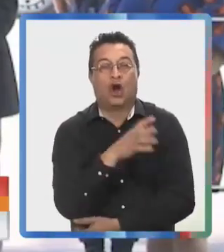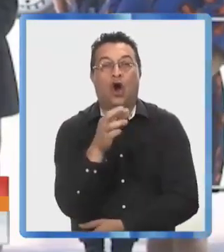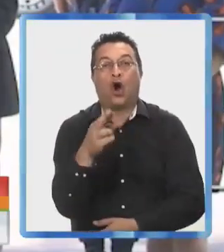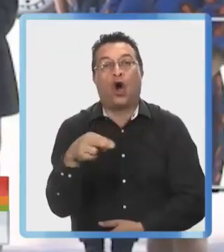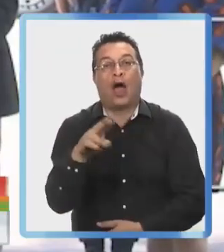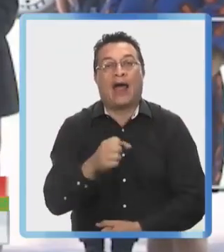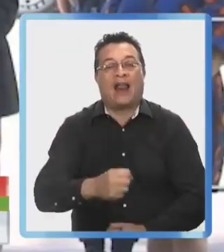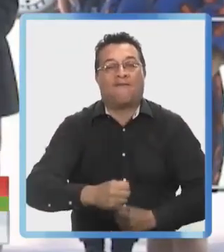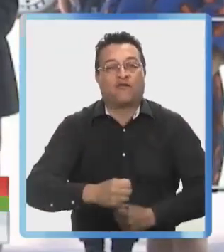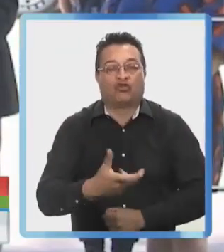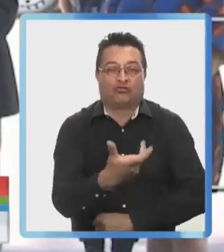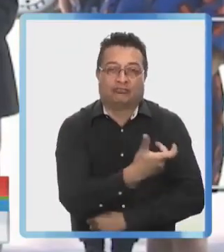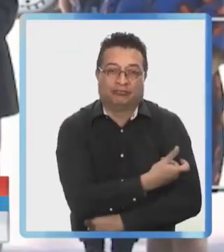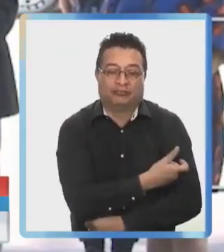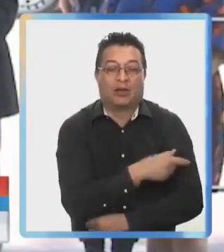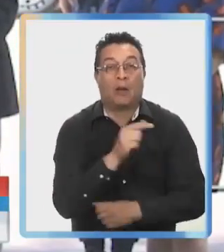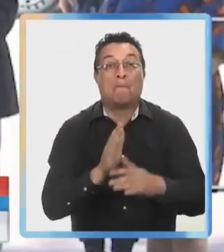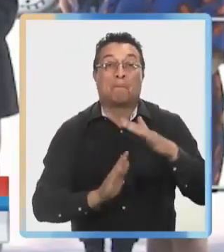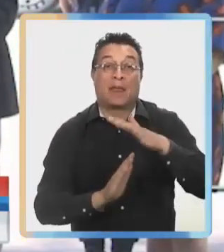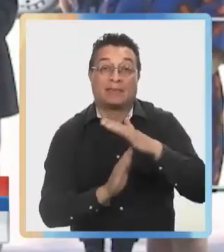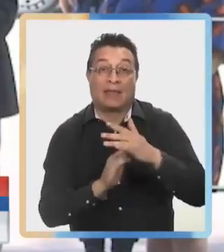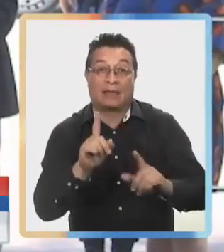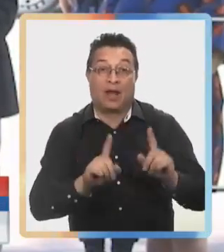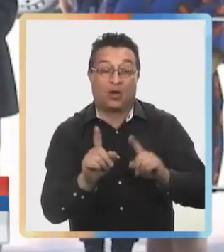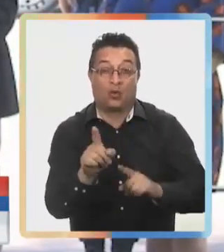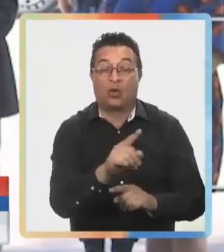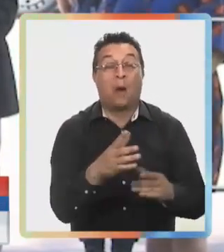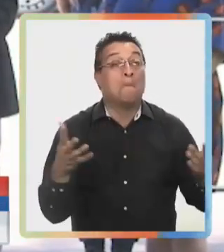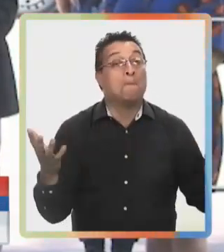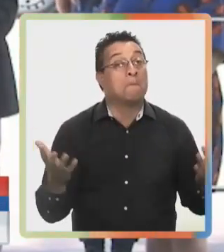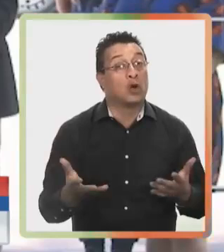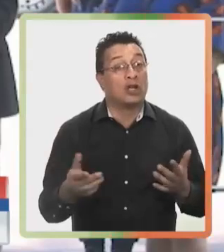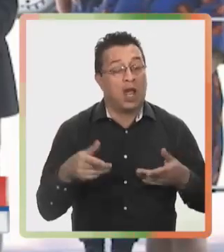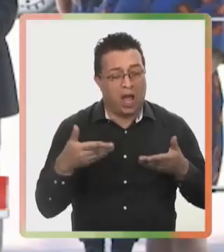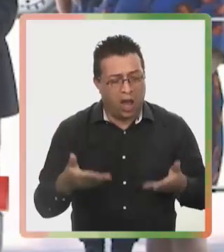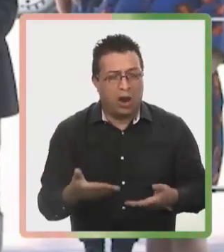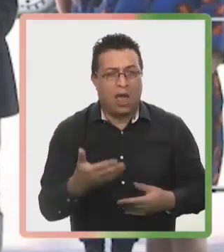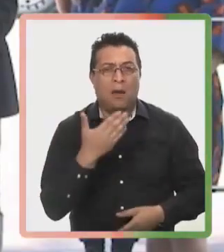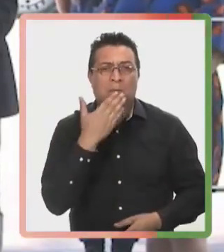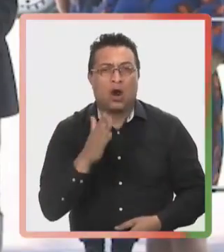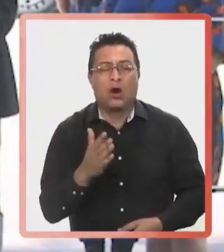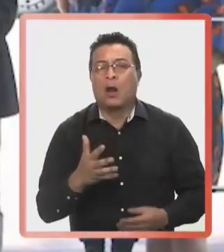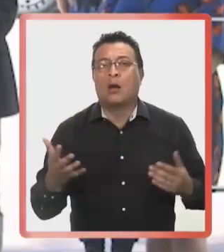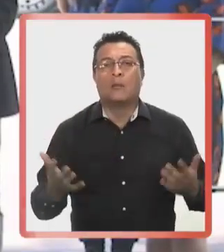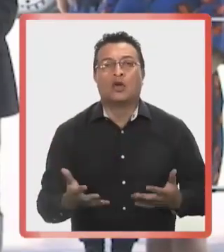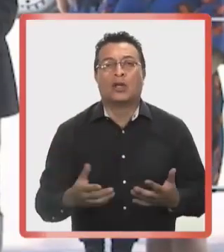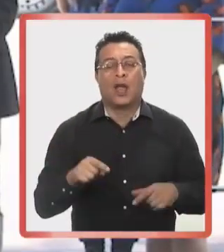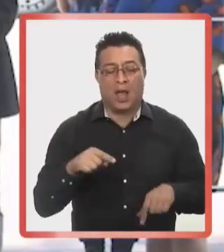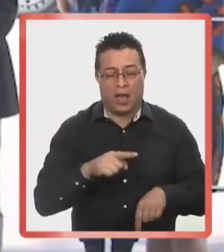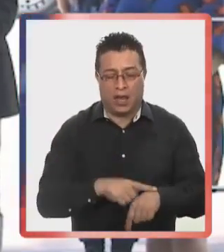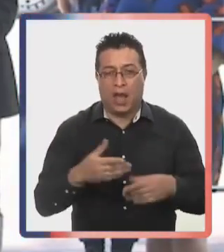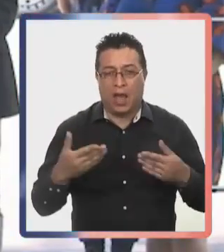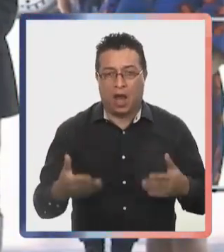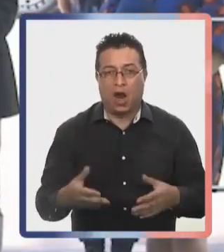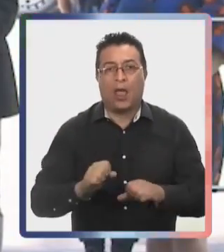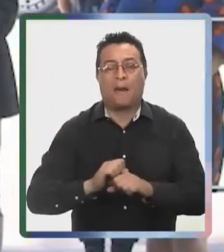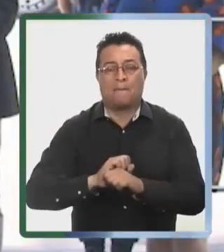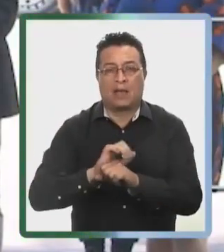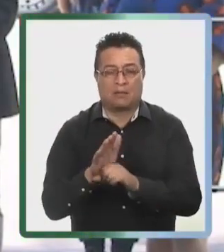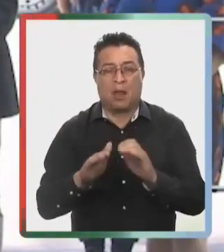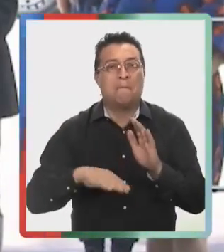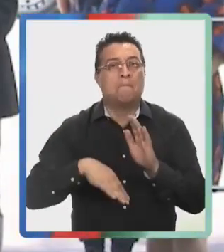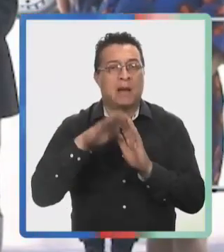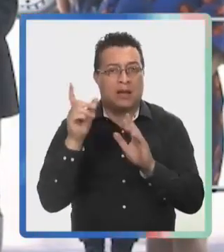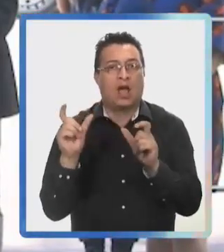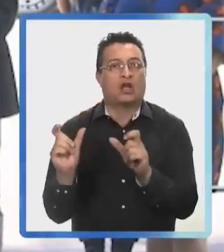o con las dosis de refuerzo que puedan estar pendientes. ¿Por qué es el momento idóneo? Porque estamos en un momento de la pandemia